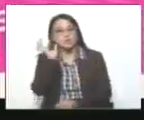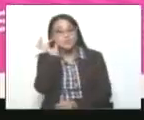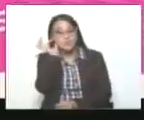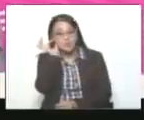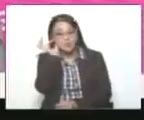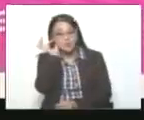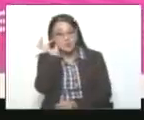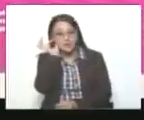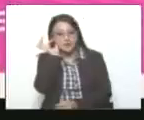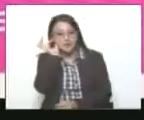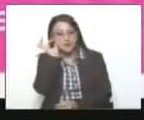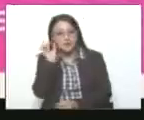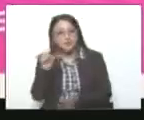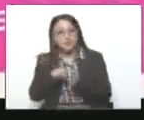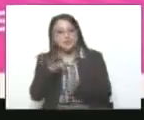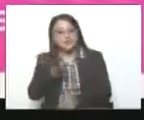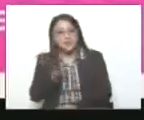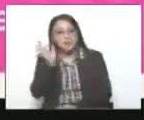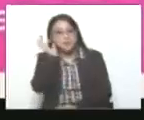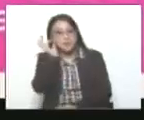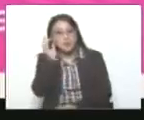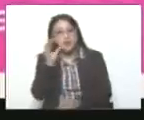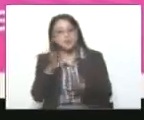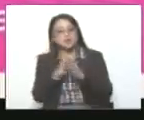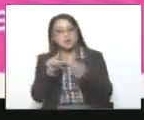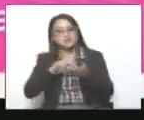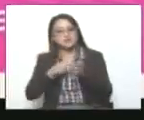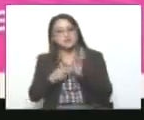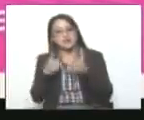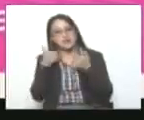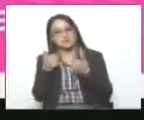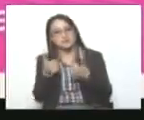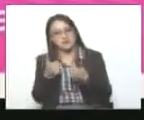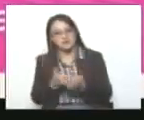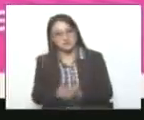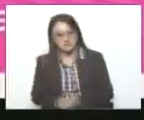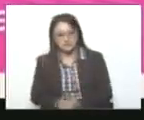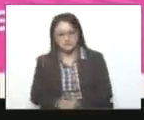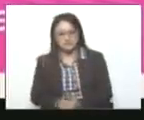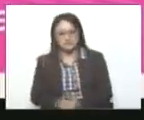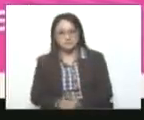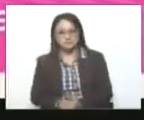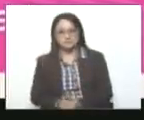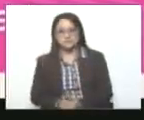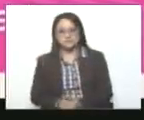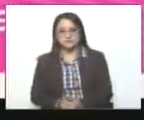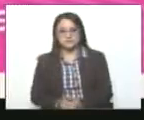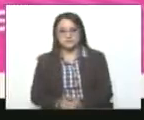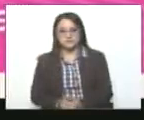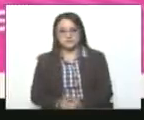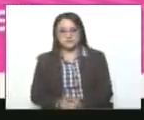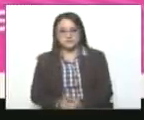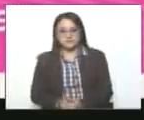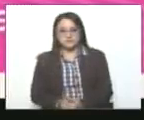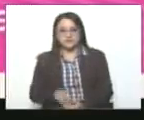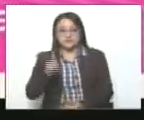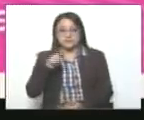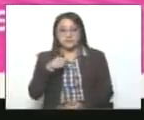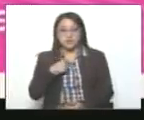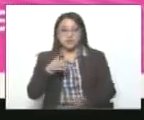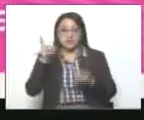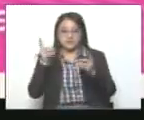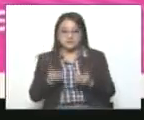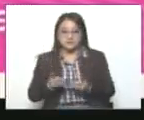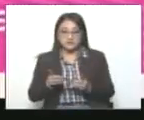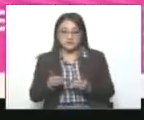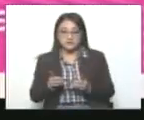mujeres. Donde está una mujer, la cosa va bien. De verdad, así lo creo. Y también he decidido,